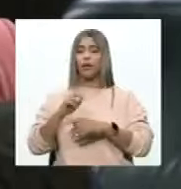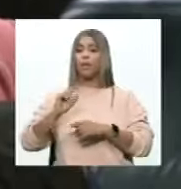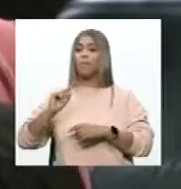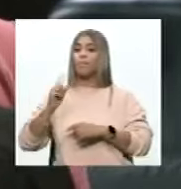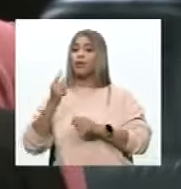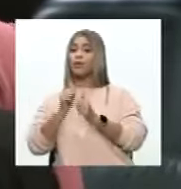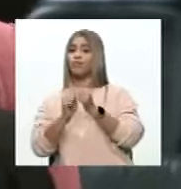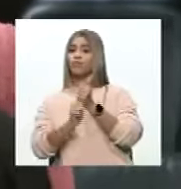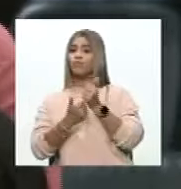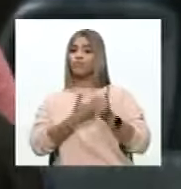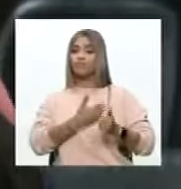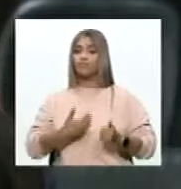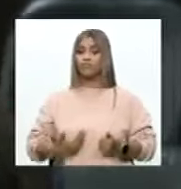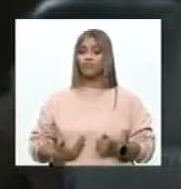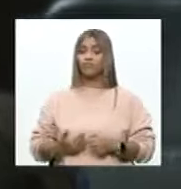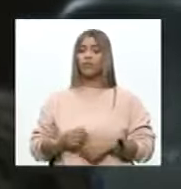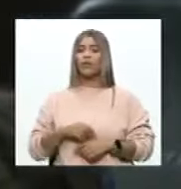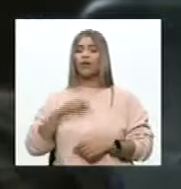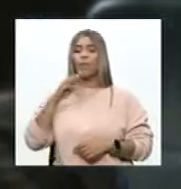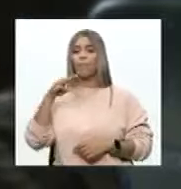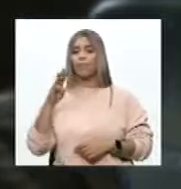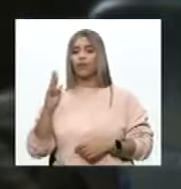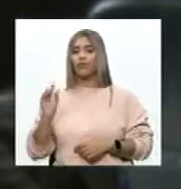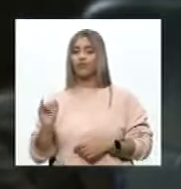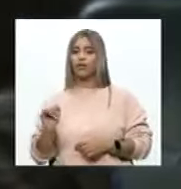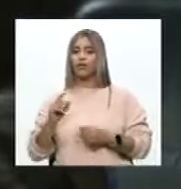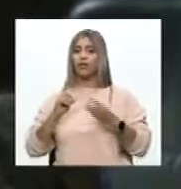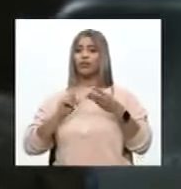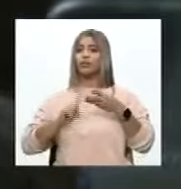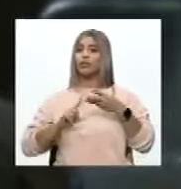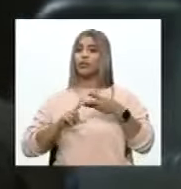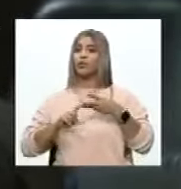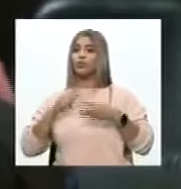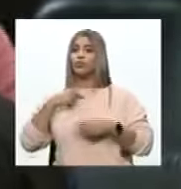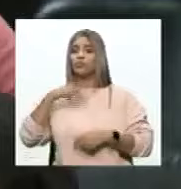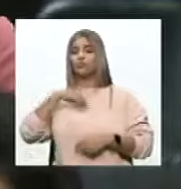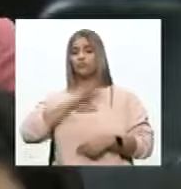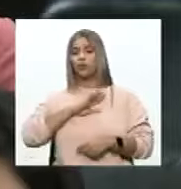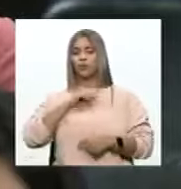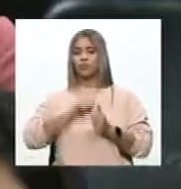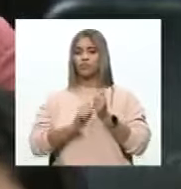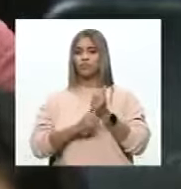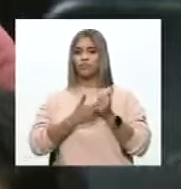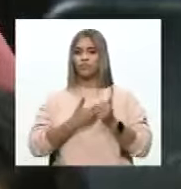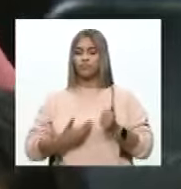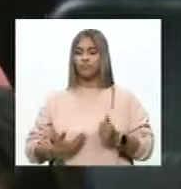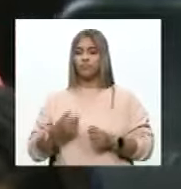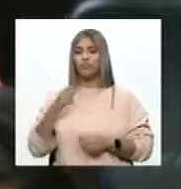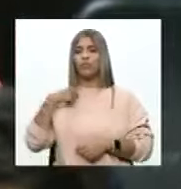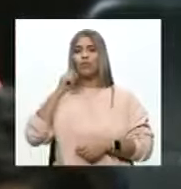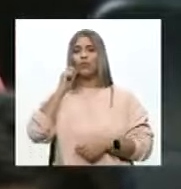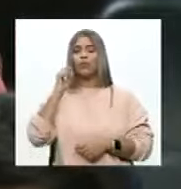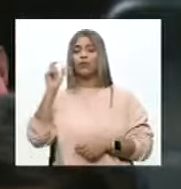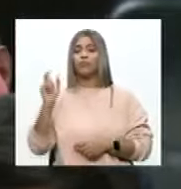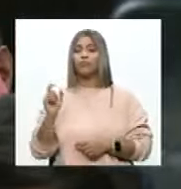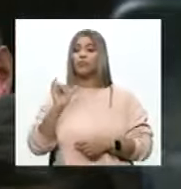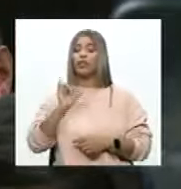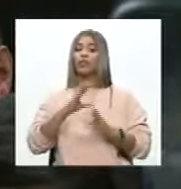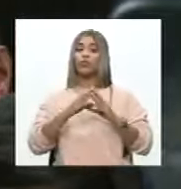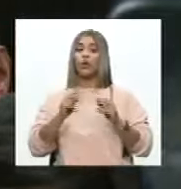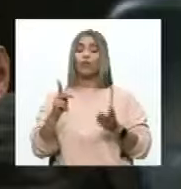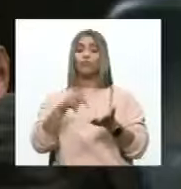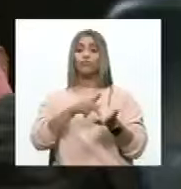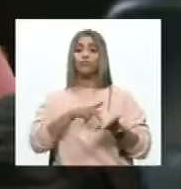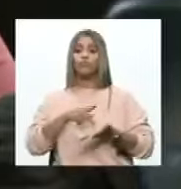Pedro Infante, segunda vicepresidente América Pérez, diputados y diputados, todos los que hoy se conectan